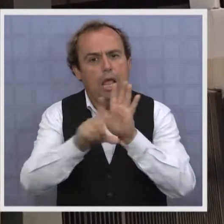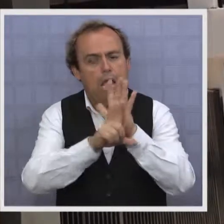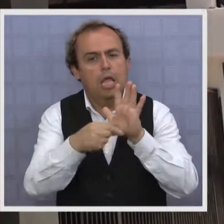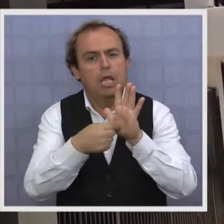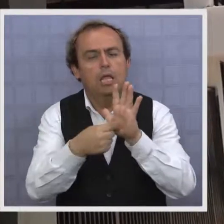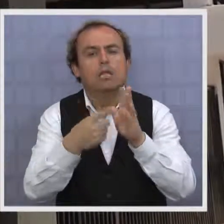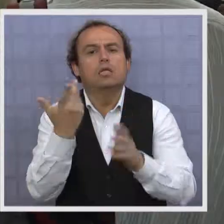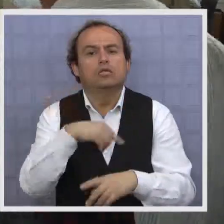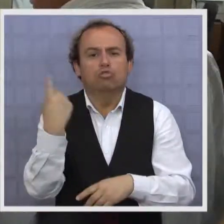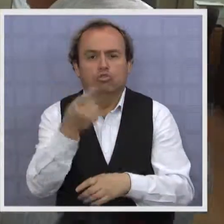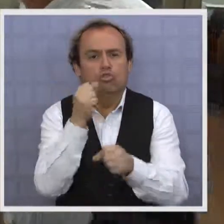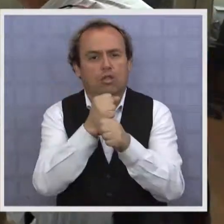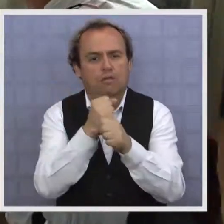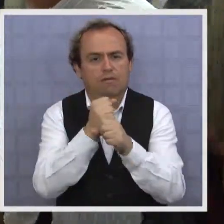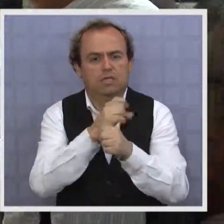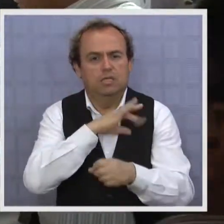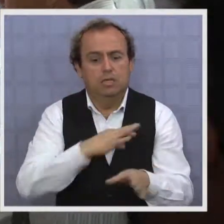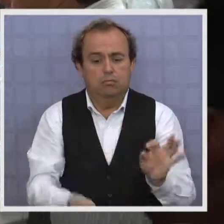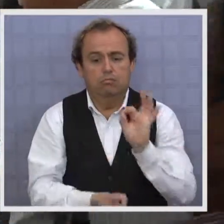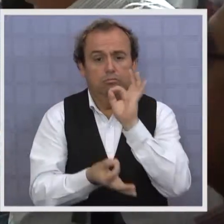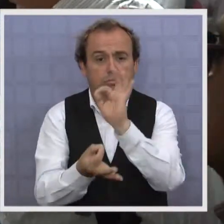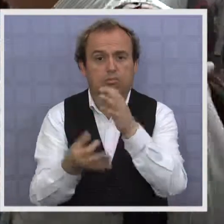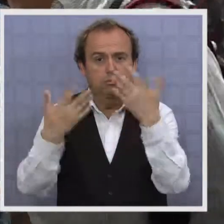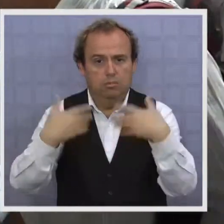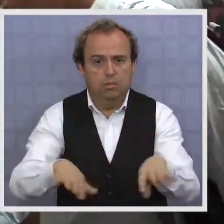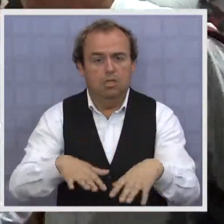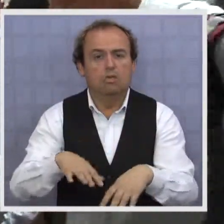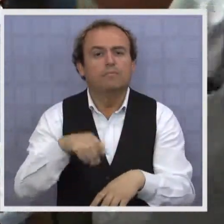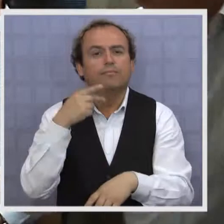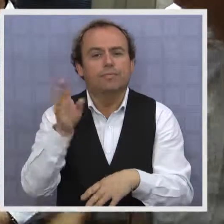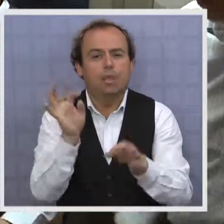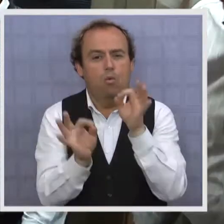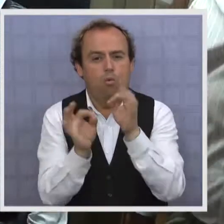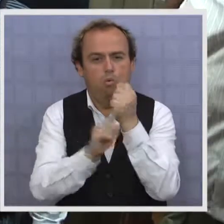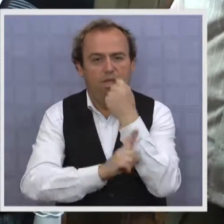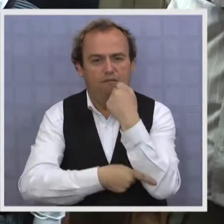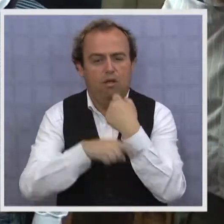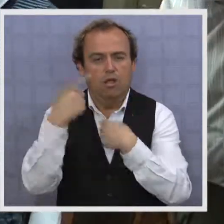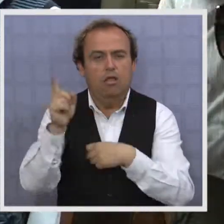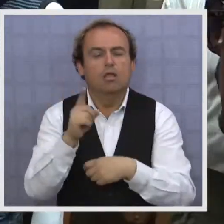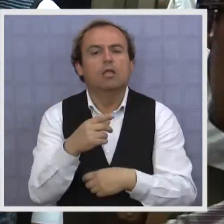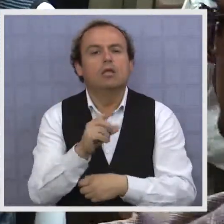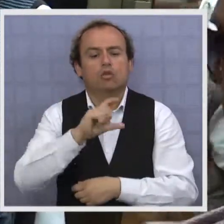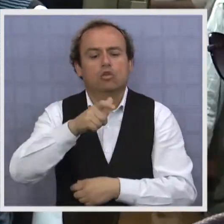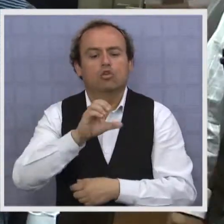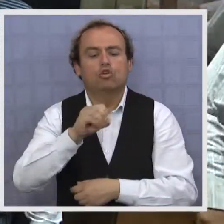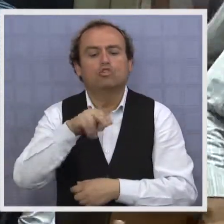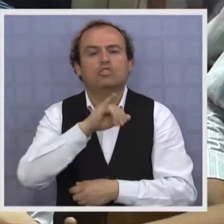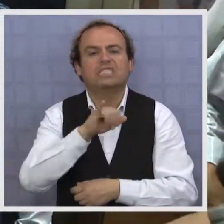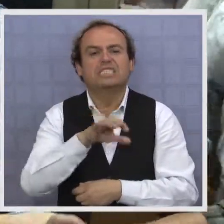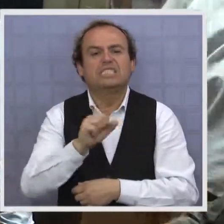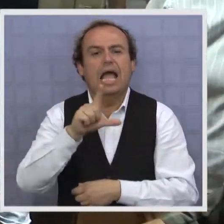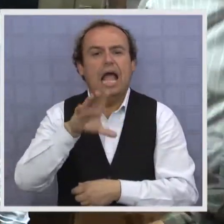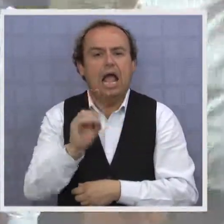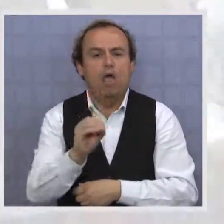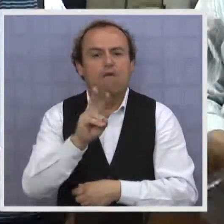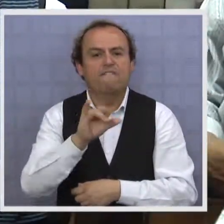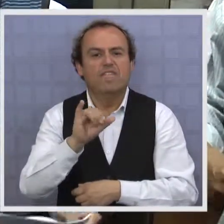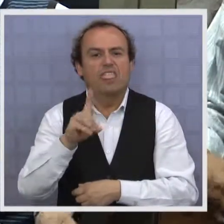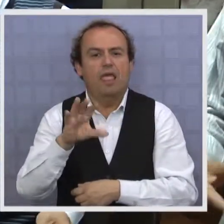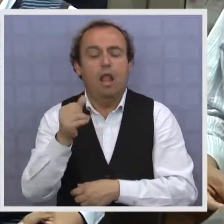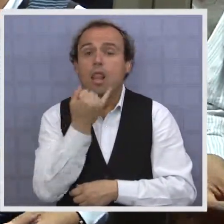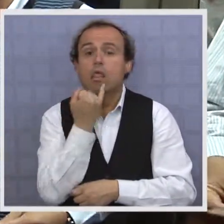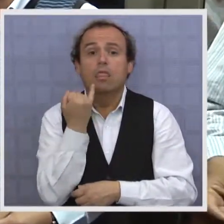los trabajadores públicos chilenos. El documento fue recibido por el asesor jurídico del gabinete regional, Gonzalo Vidal, ya que la intendenta de